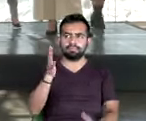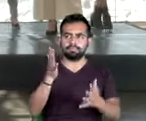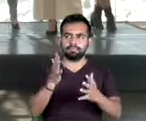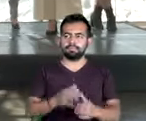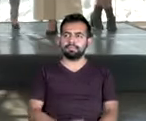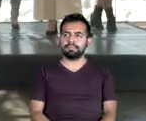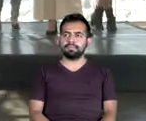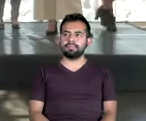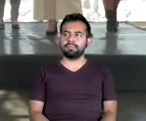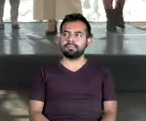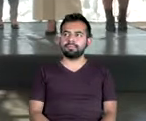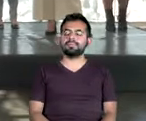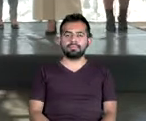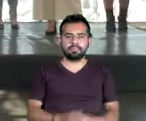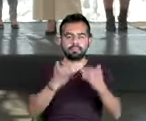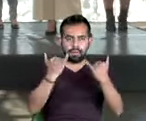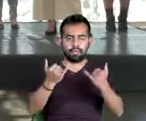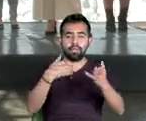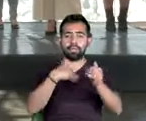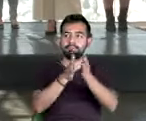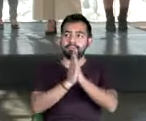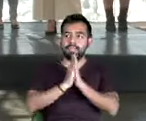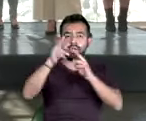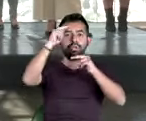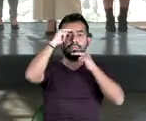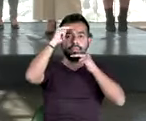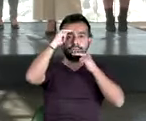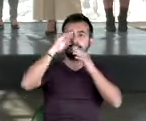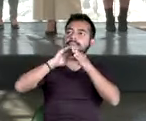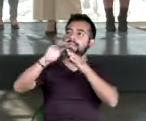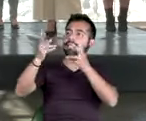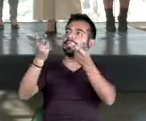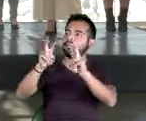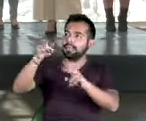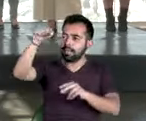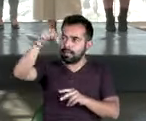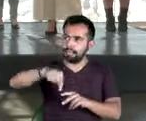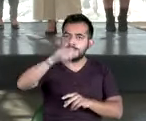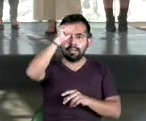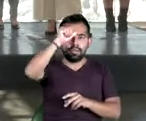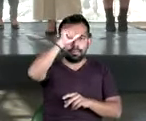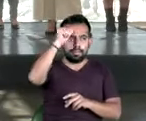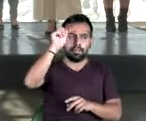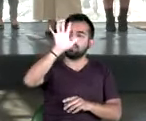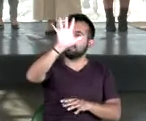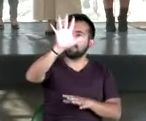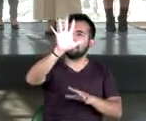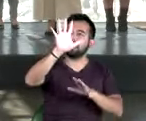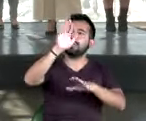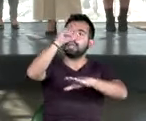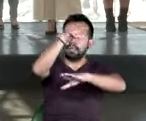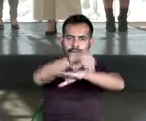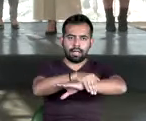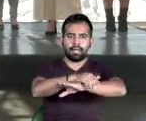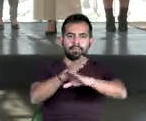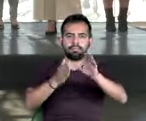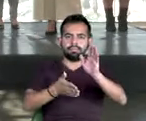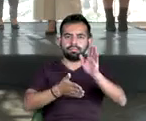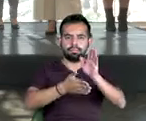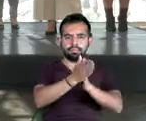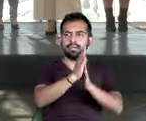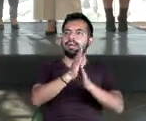A los colegas de los medios de comunicación, para invitarles de este domingo a las 5 de la tarde en el Teatro Nacional Sucre a